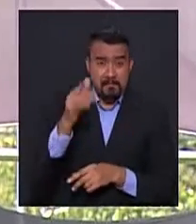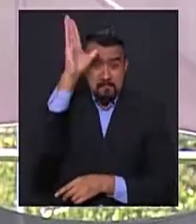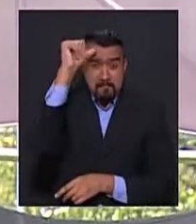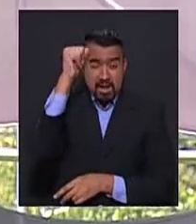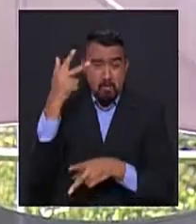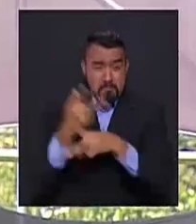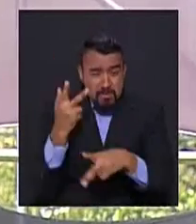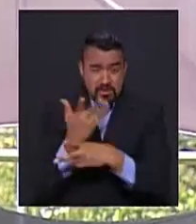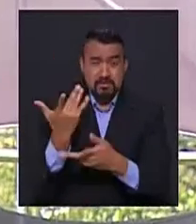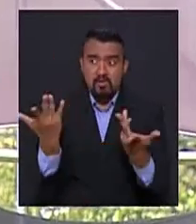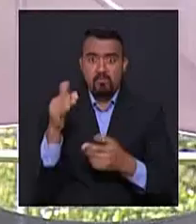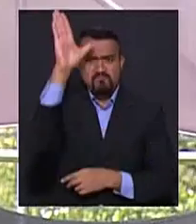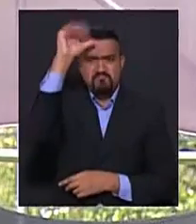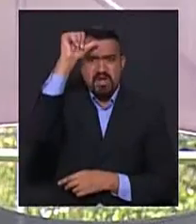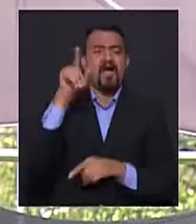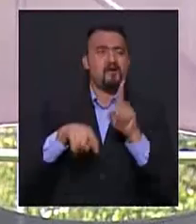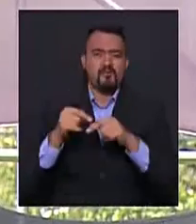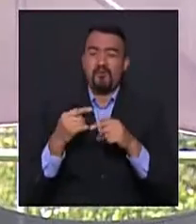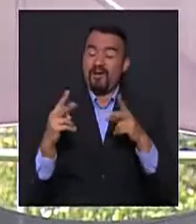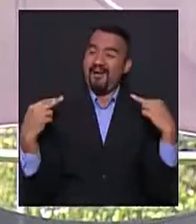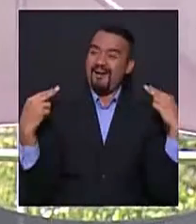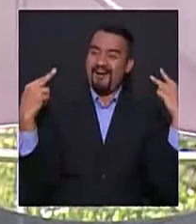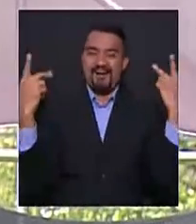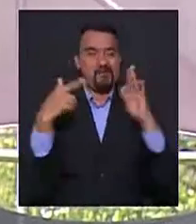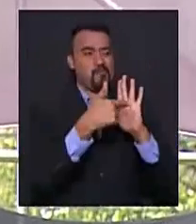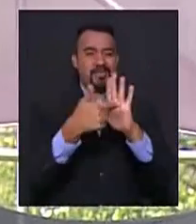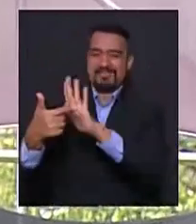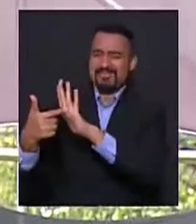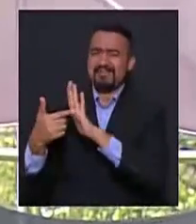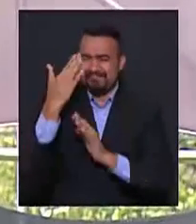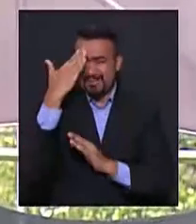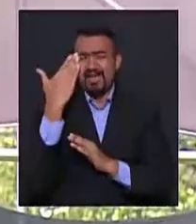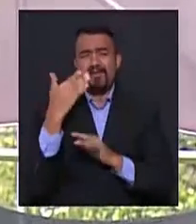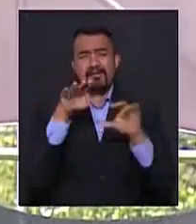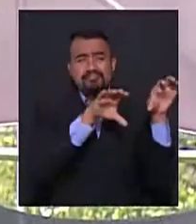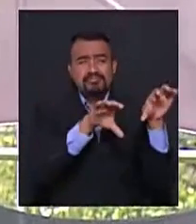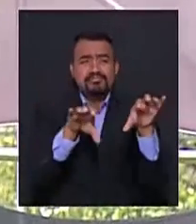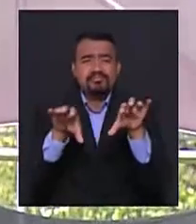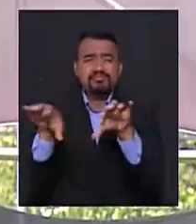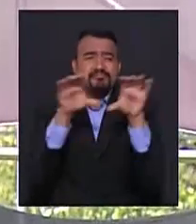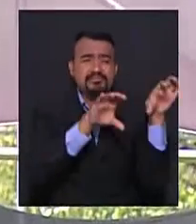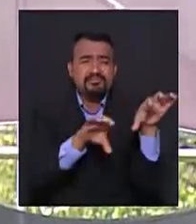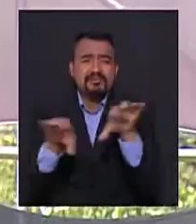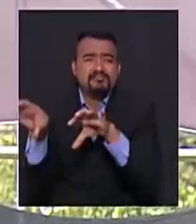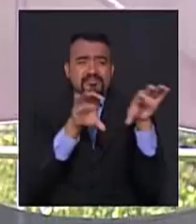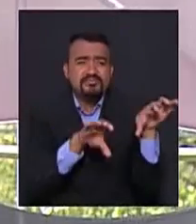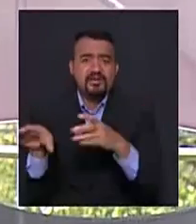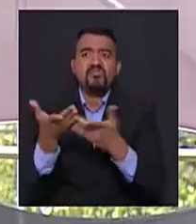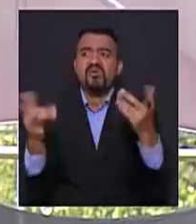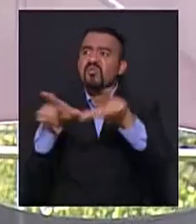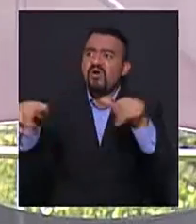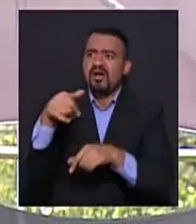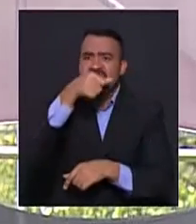nuestra historia tienen copado el relato de la ficción. Ya conocemos muchos detalles de la otra cara: dónde murió